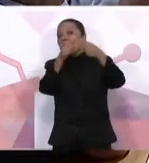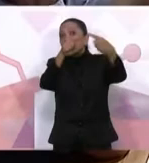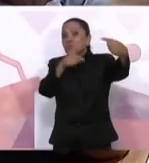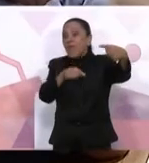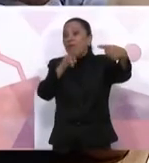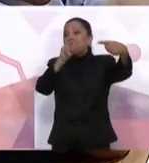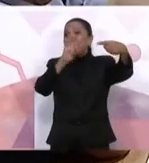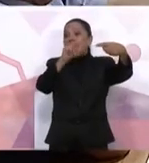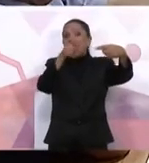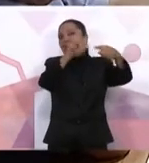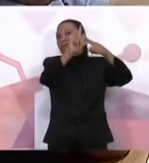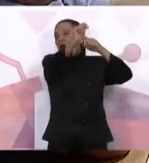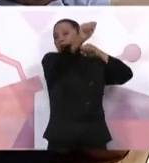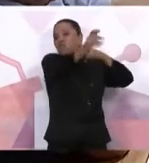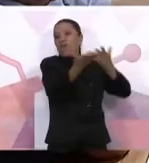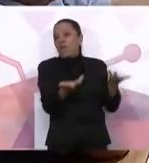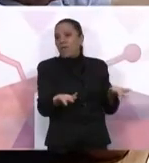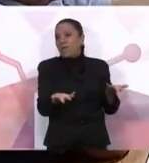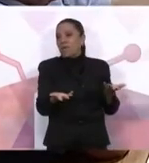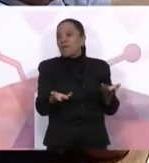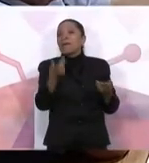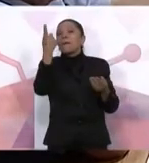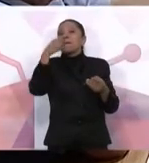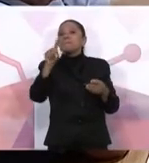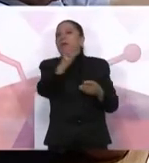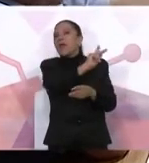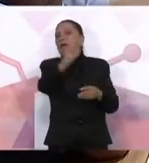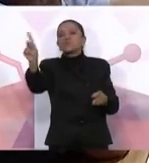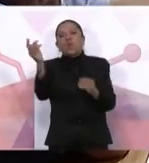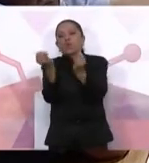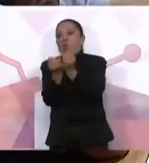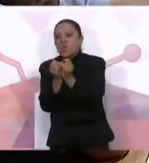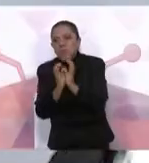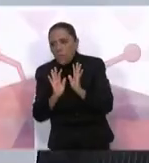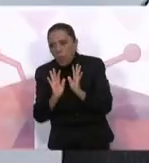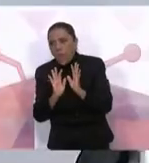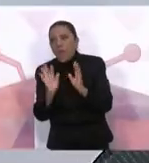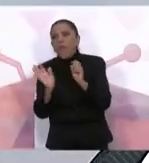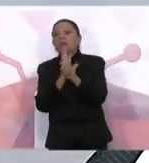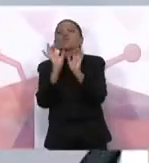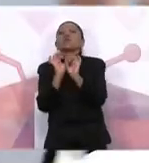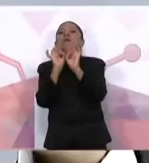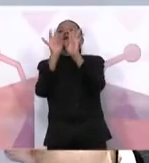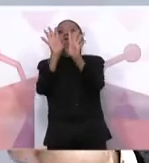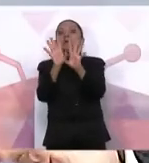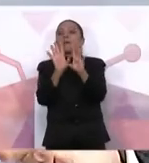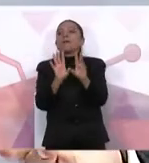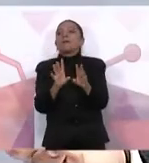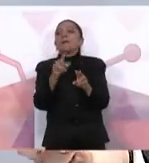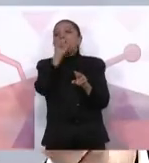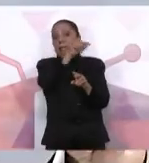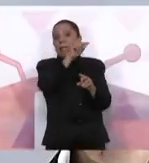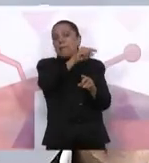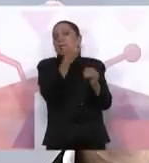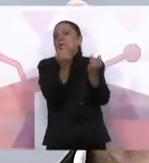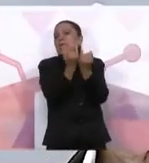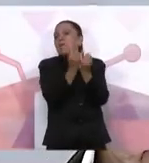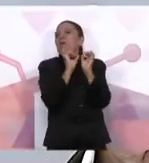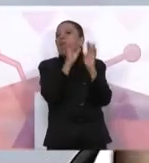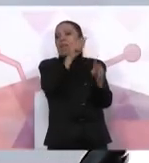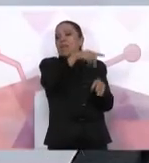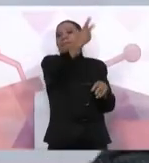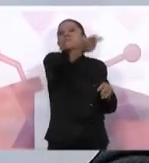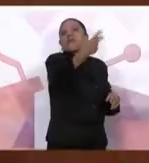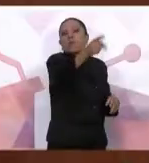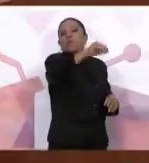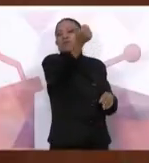entonces en el ánimo de kaká quizás a otros de ustedes les va a tocar el mismo caso que les tocaría preguntarle a quien ya no se encuentra aquí o quién nos iba